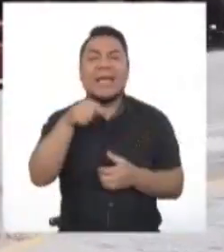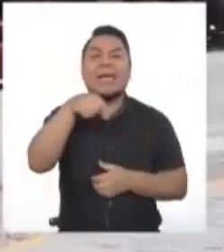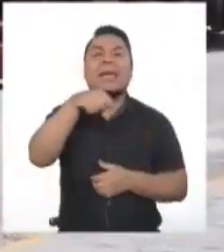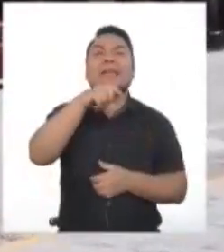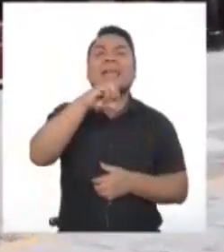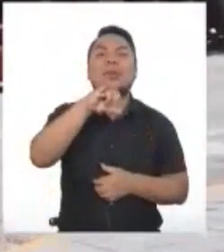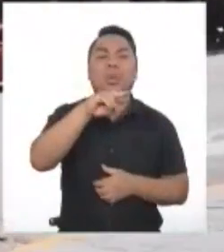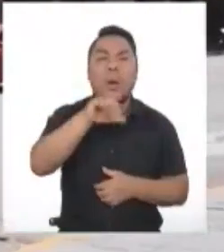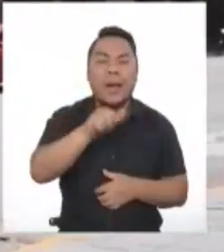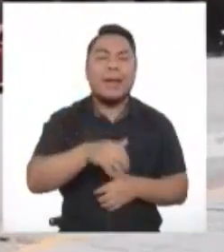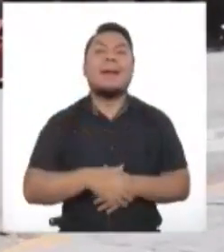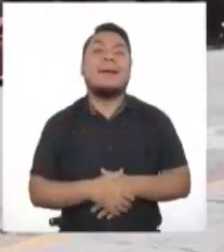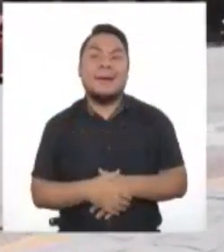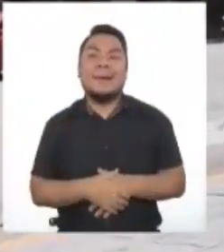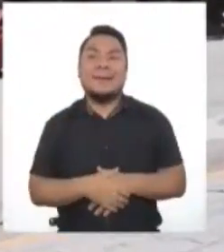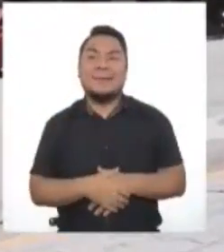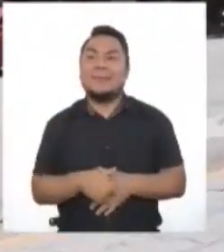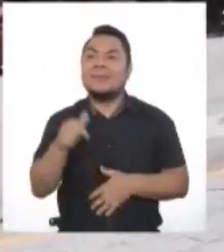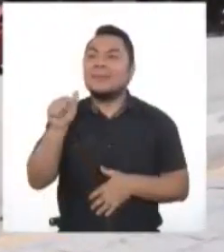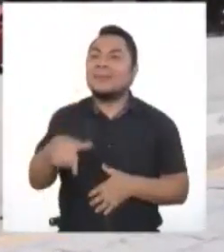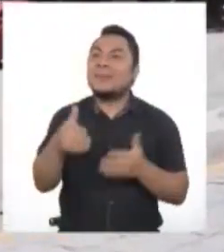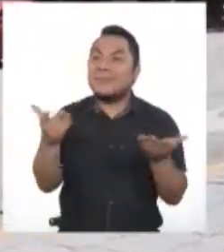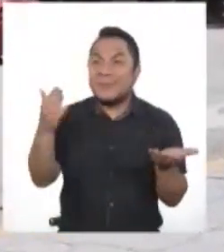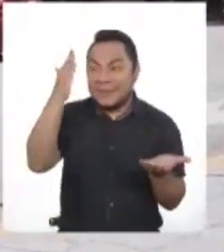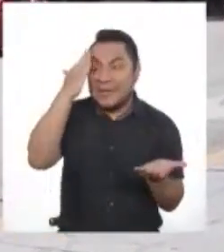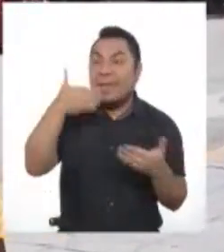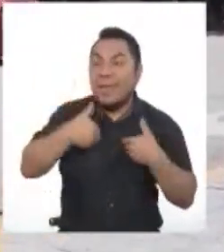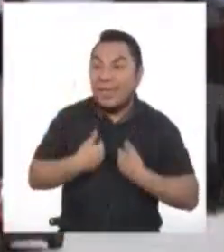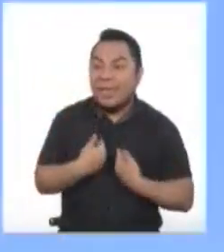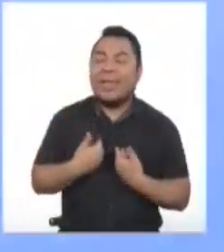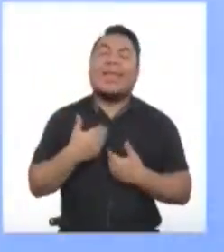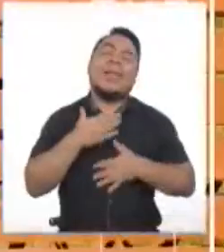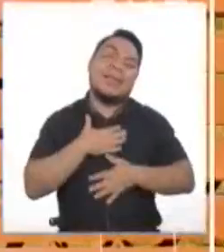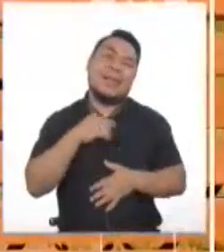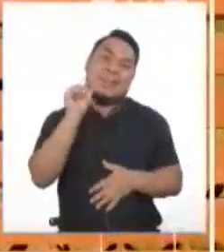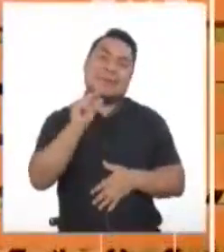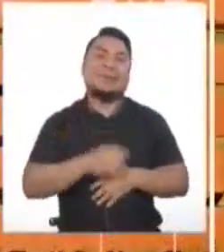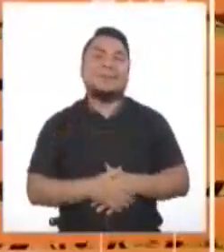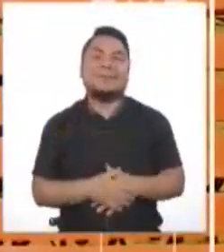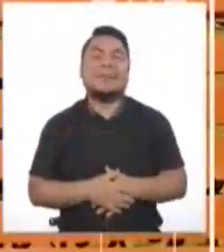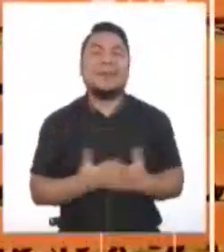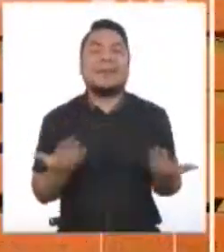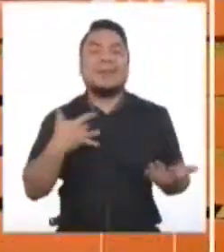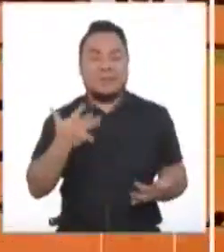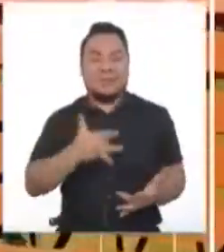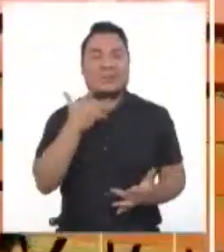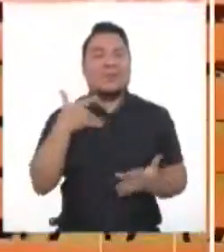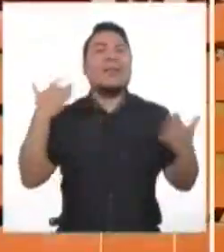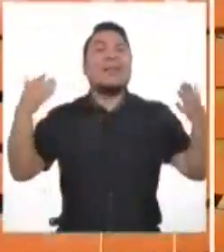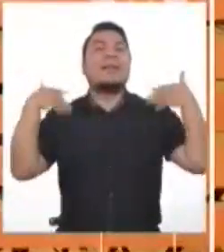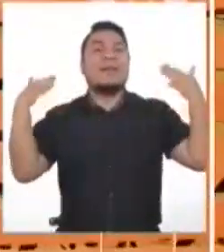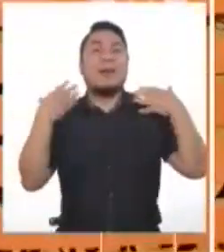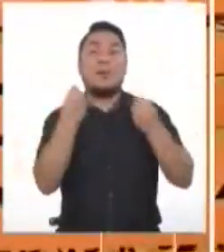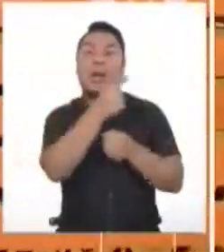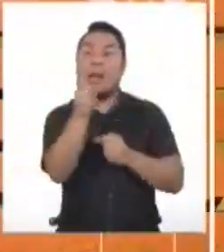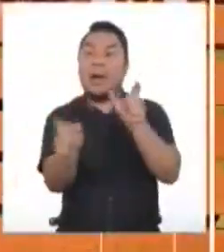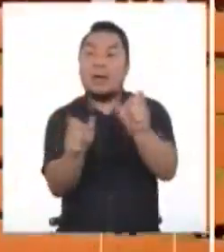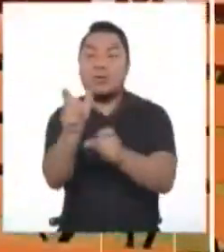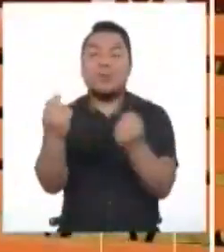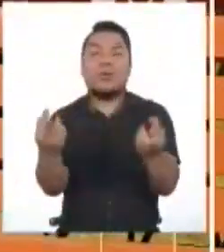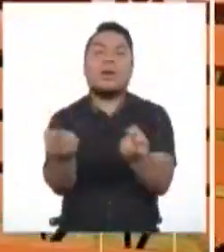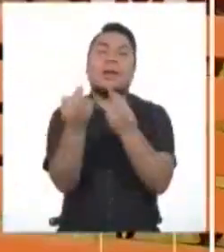¿Contenta? Sí. ¿Es difícil? No. ¿Ya ves? Me siento muy feliz porque algunas personas